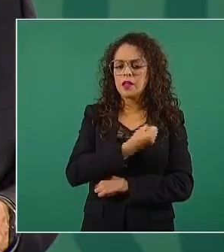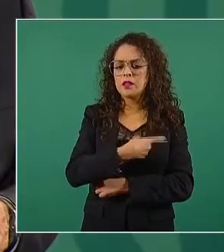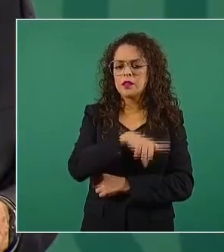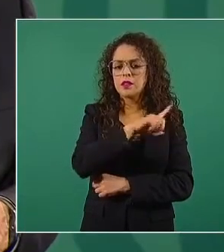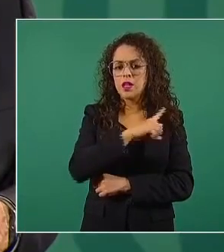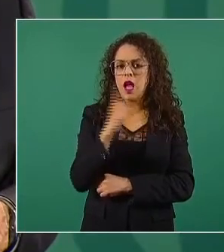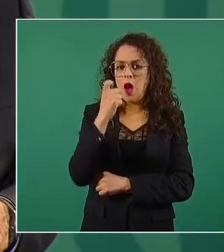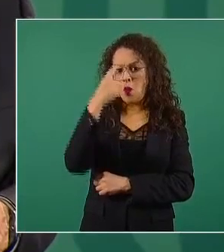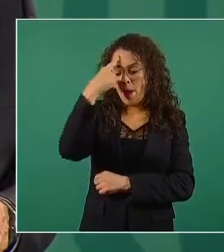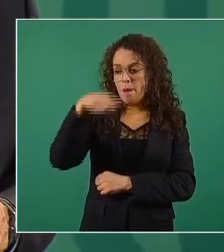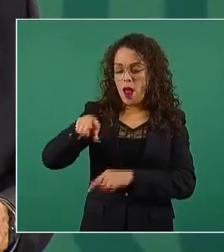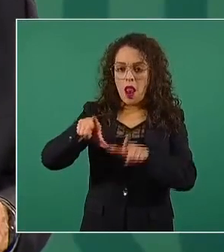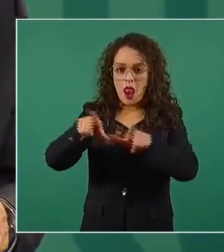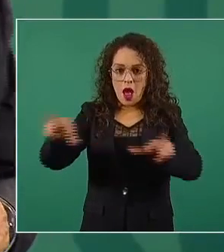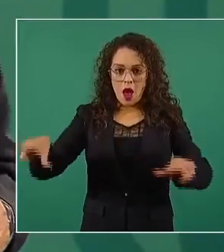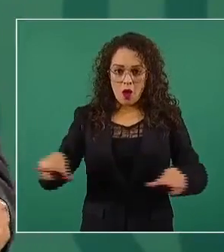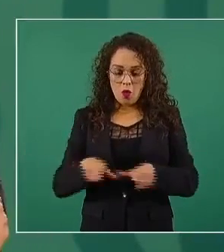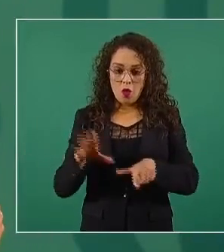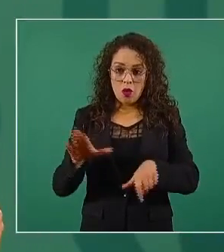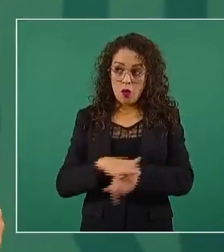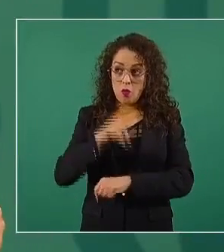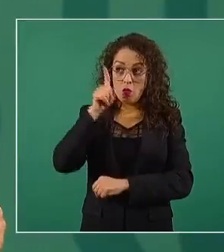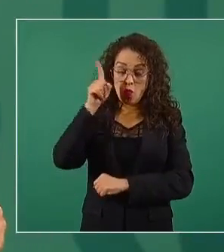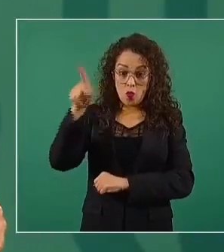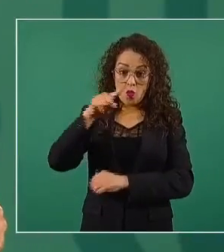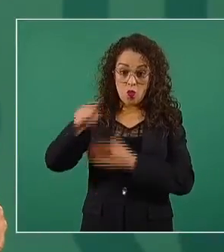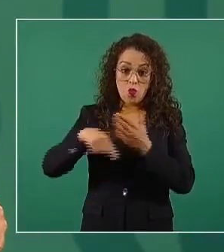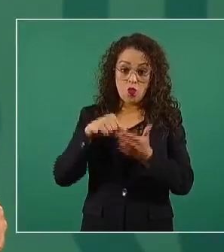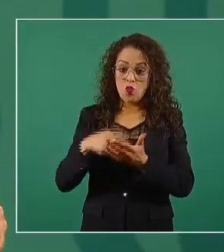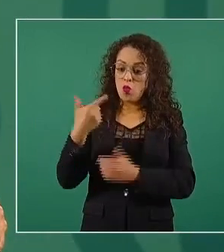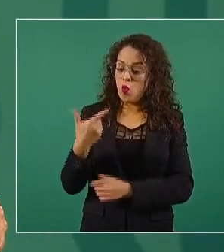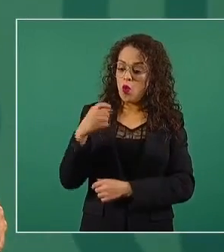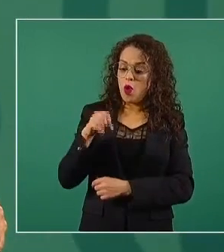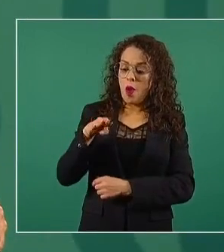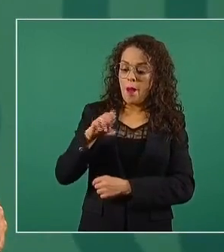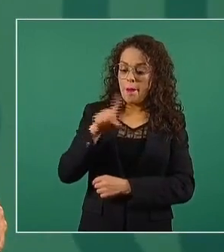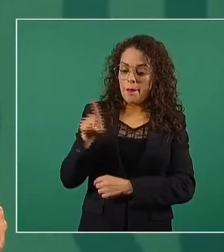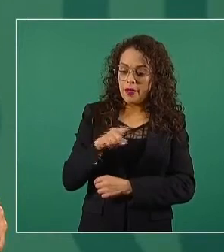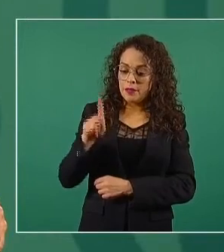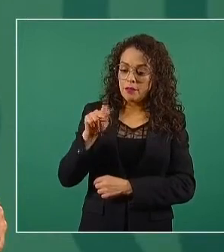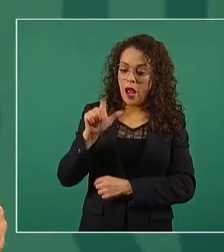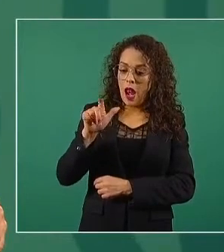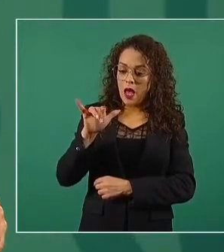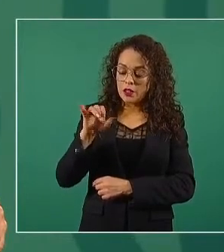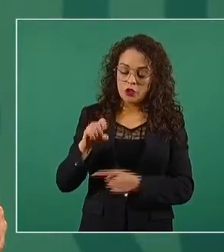para La Laguna, porque en Torreón, en Gómez Palacio, en Lerdo,